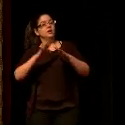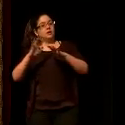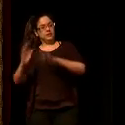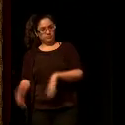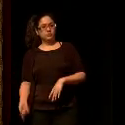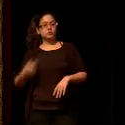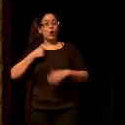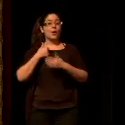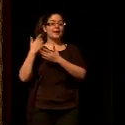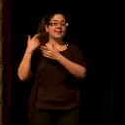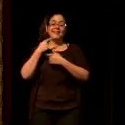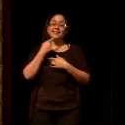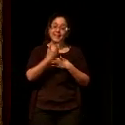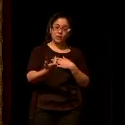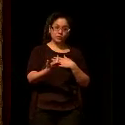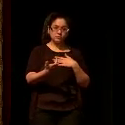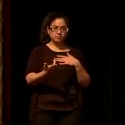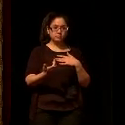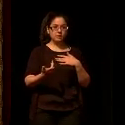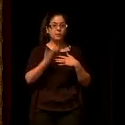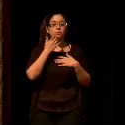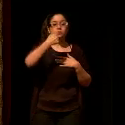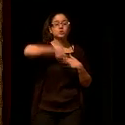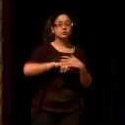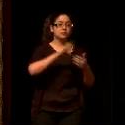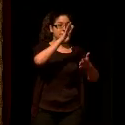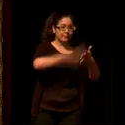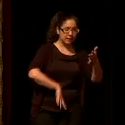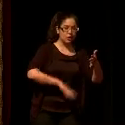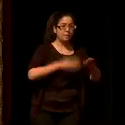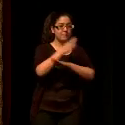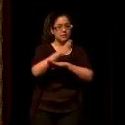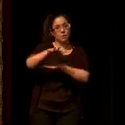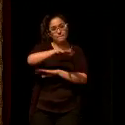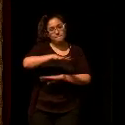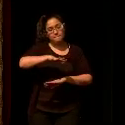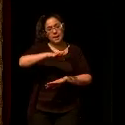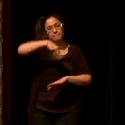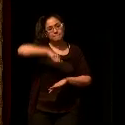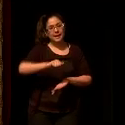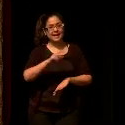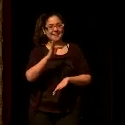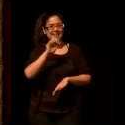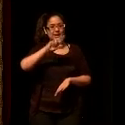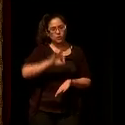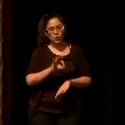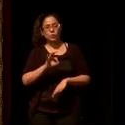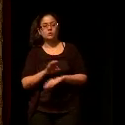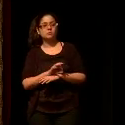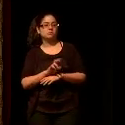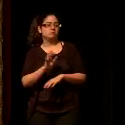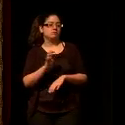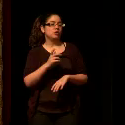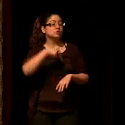os invito muchísimo a que si estáis en barcelona o en mataró o en cabrils ahora